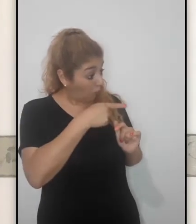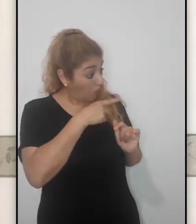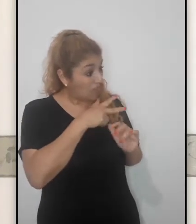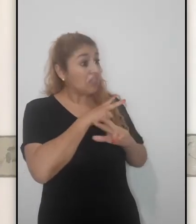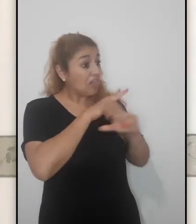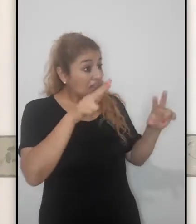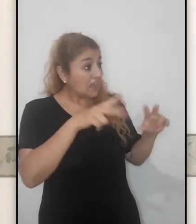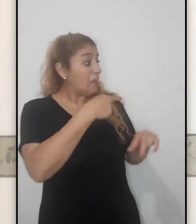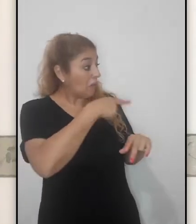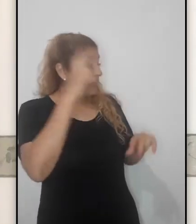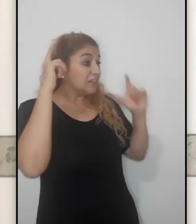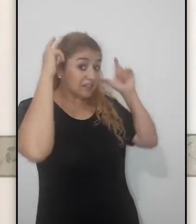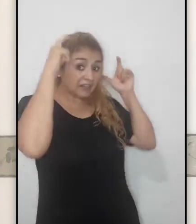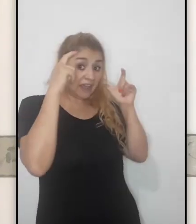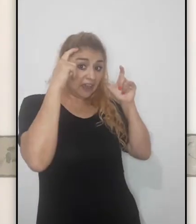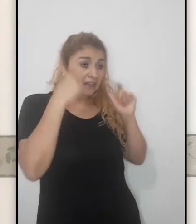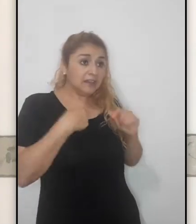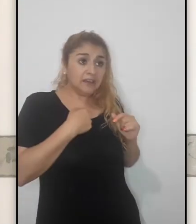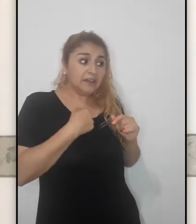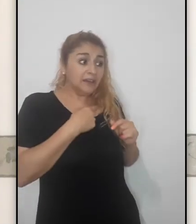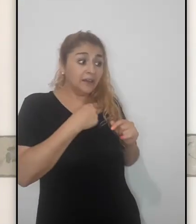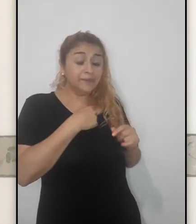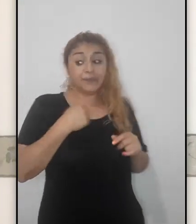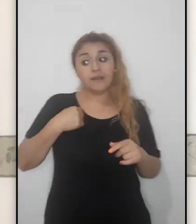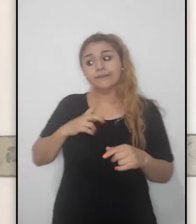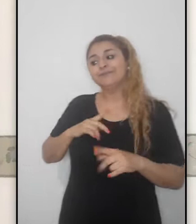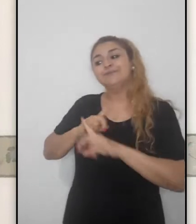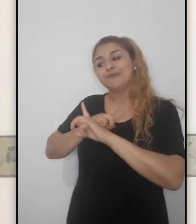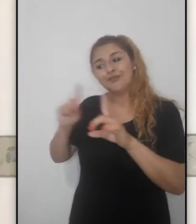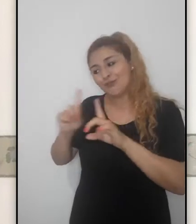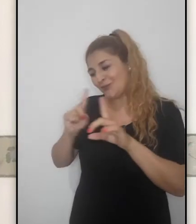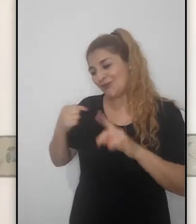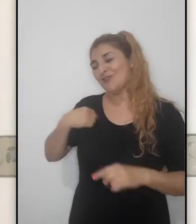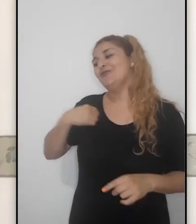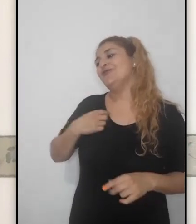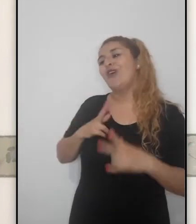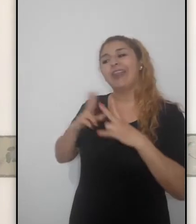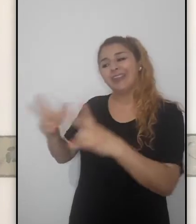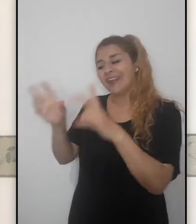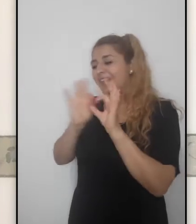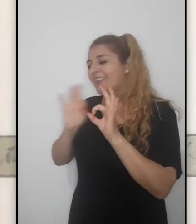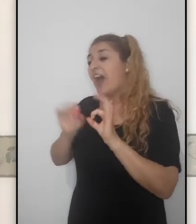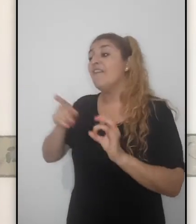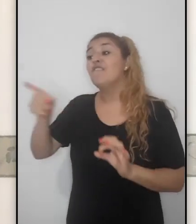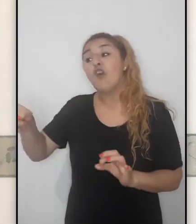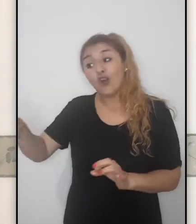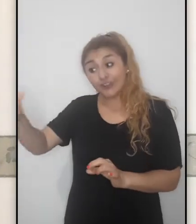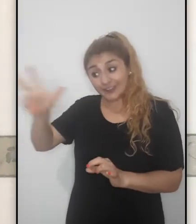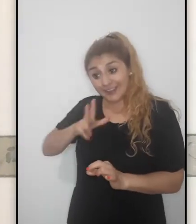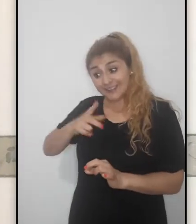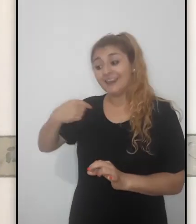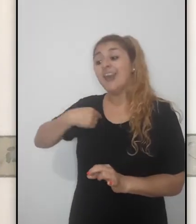por la conversación que venía no tú eres el que dice que soy rey respondió